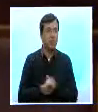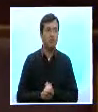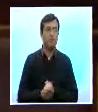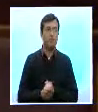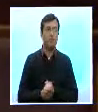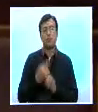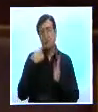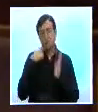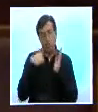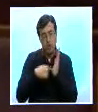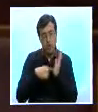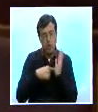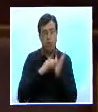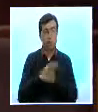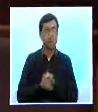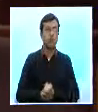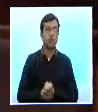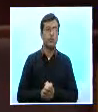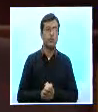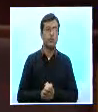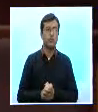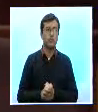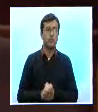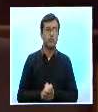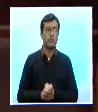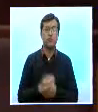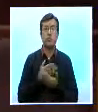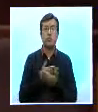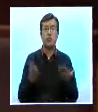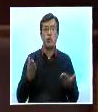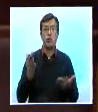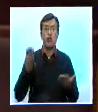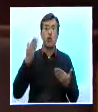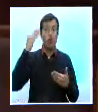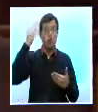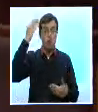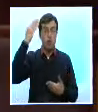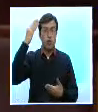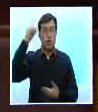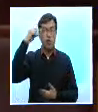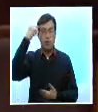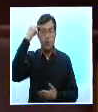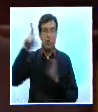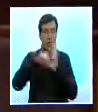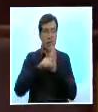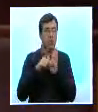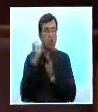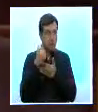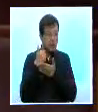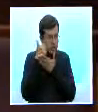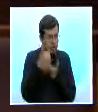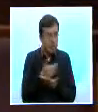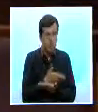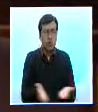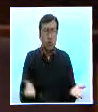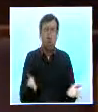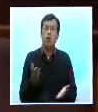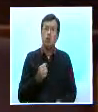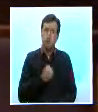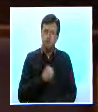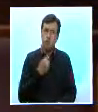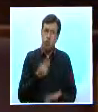comercialización no está como una política de estado el estado debe abrir la puerta y comprando la producción